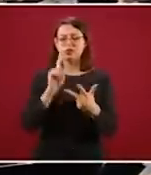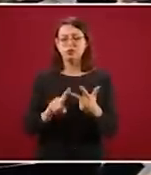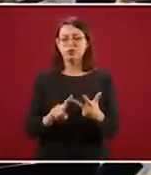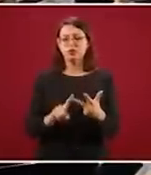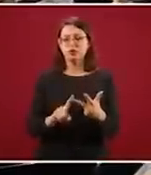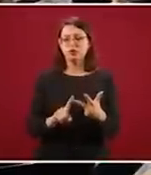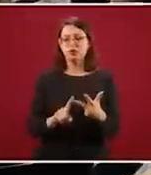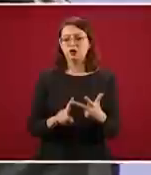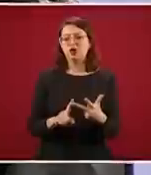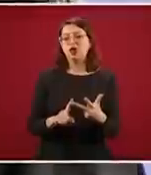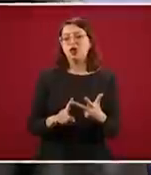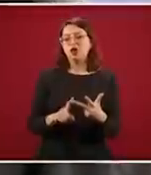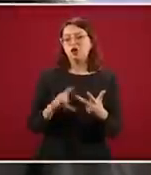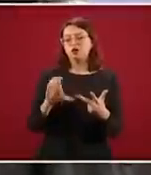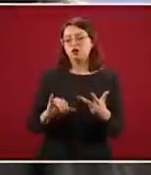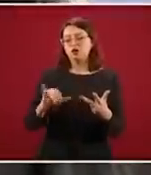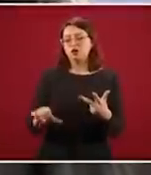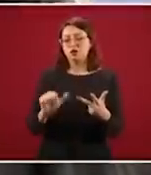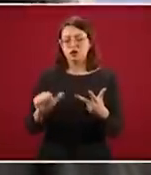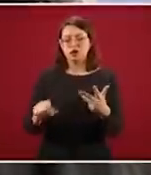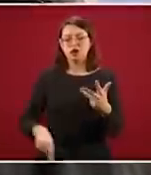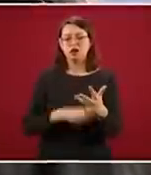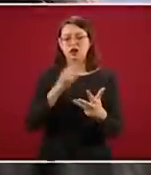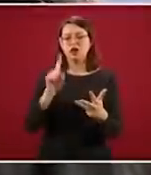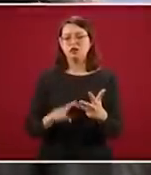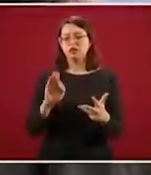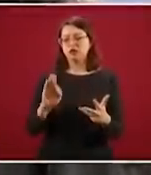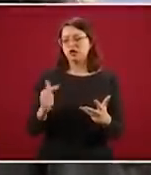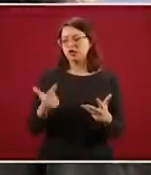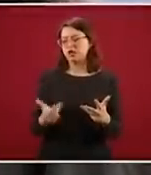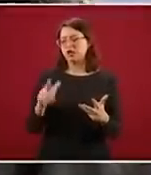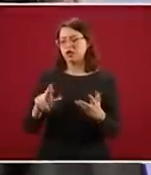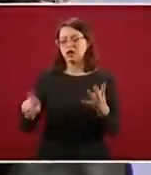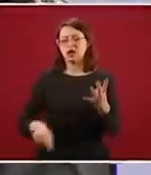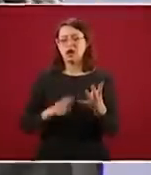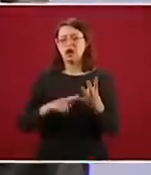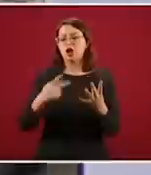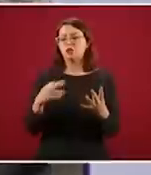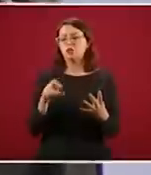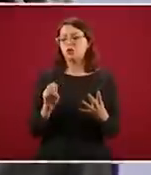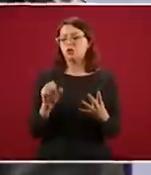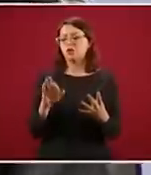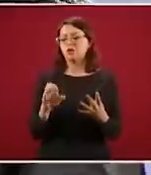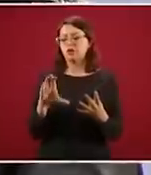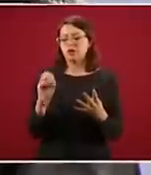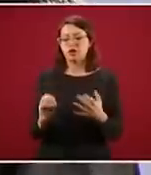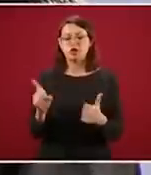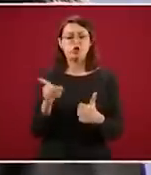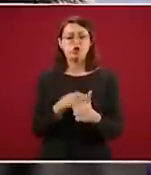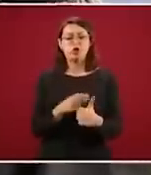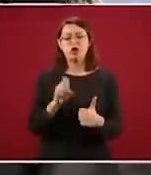la Consejería Jurídica, la Fiscalía General, Profeco, el SAT, la